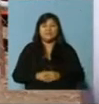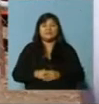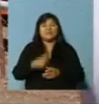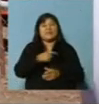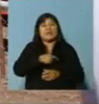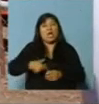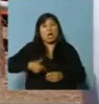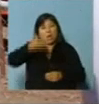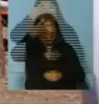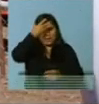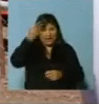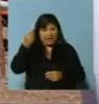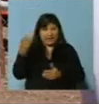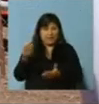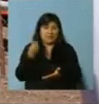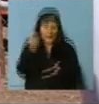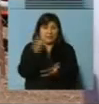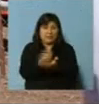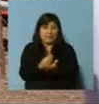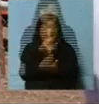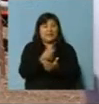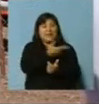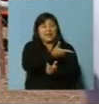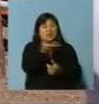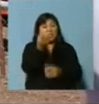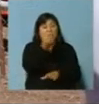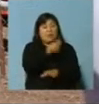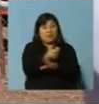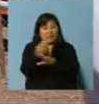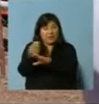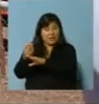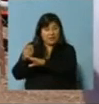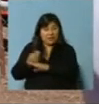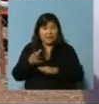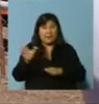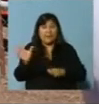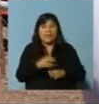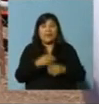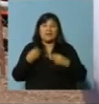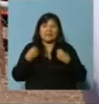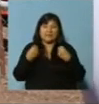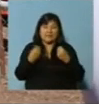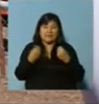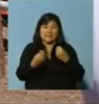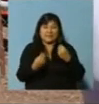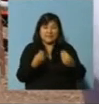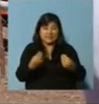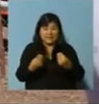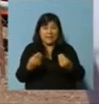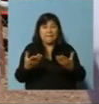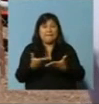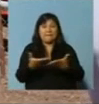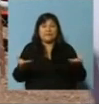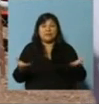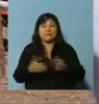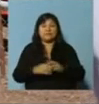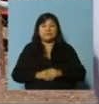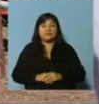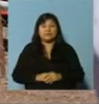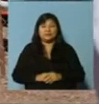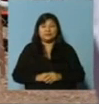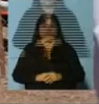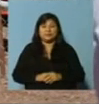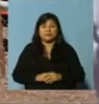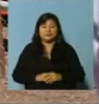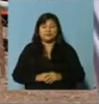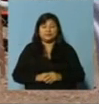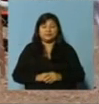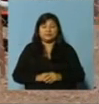gobernador de la provincia, al resto de las autoridades, por favor, acercarse al sector donde están